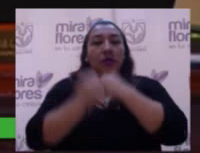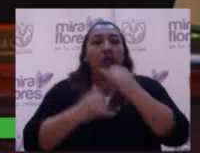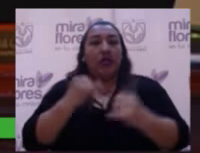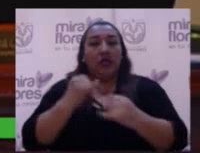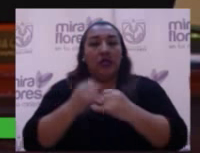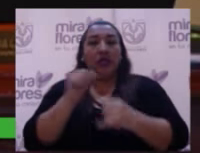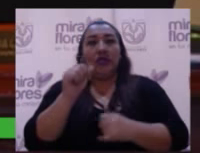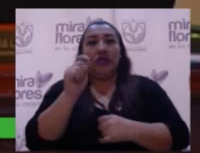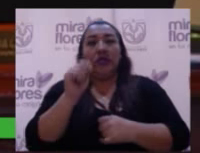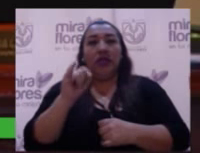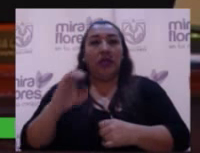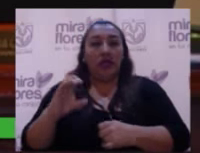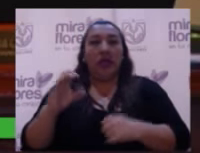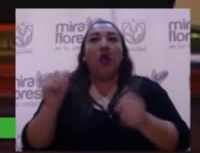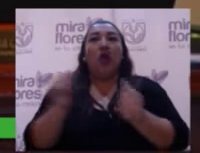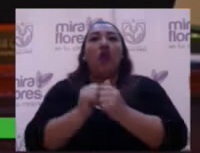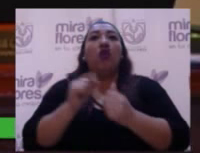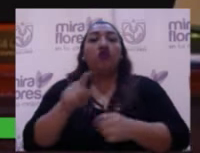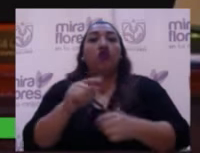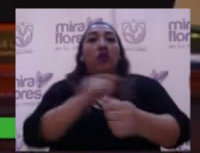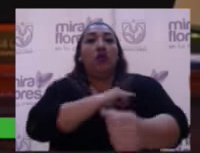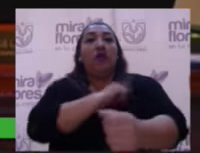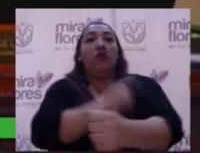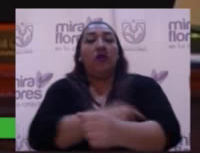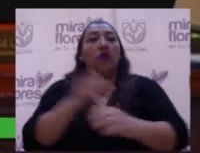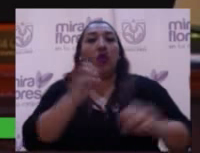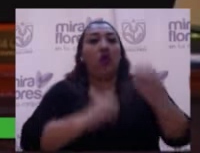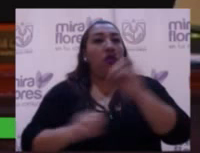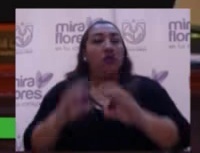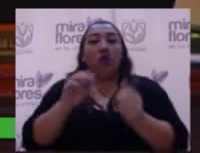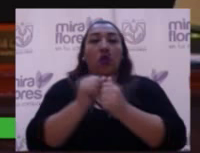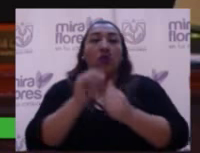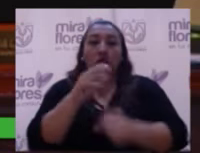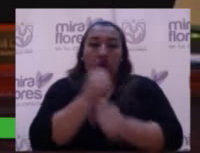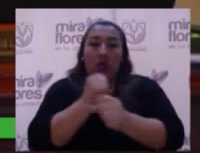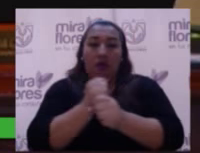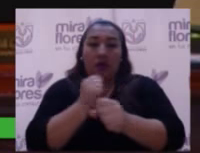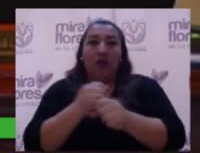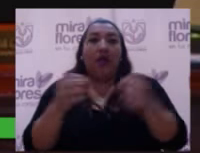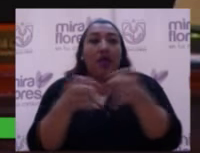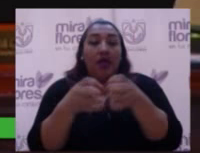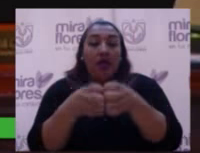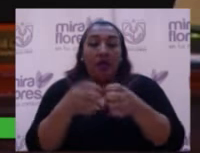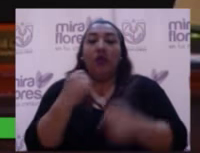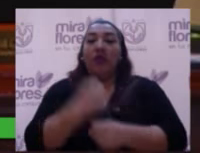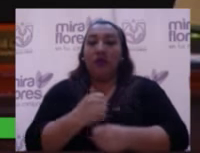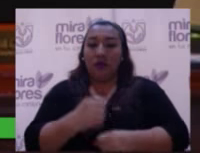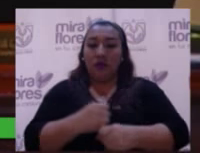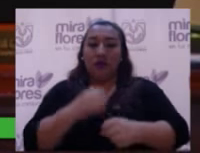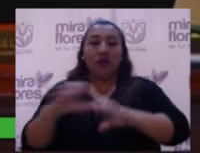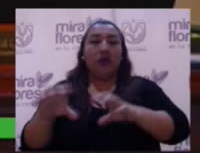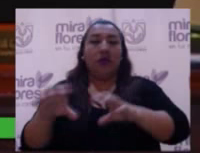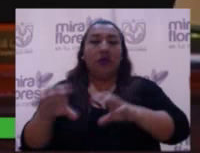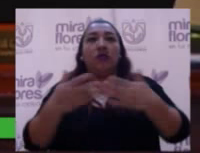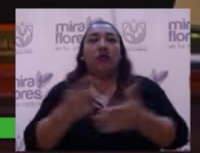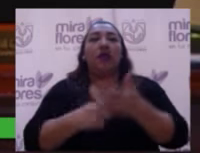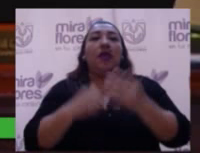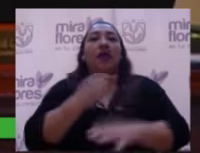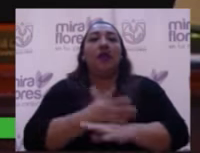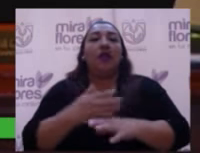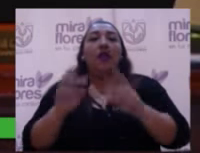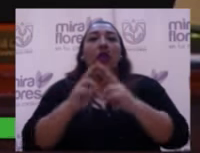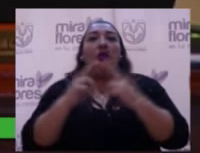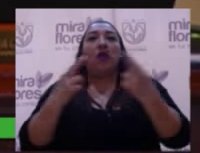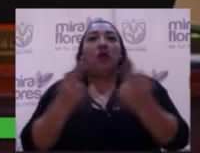STEAM, donde gracias a su esfuerzo, organización y gestión de su persona y equipo de trabajo, hicieron posible el desarrollo del